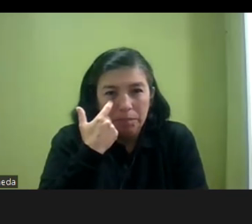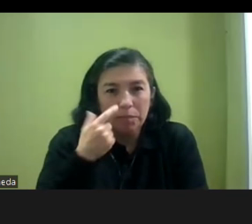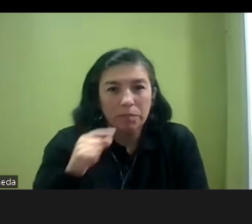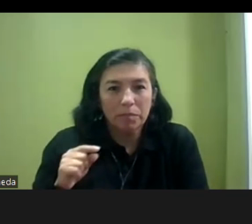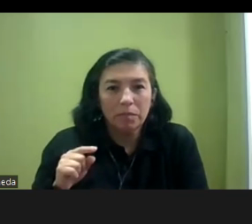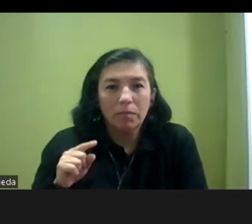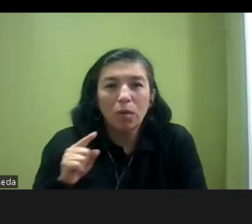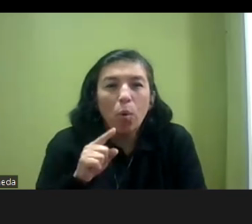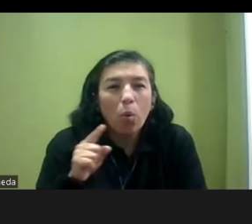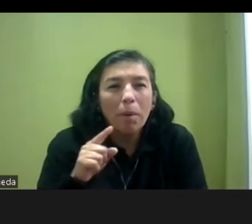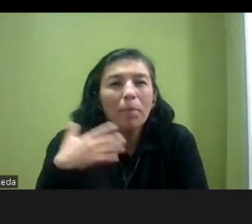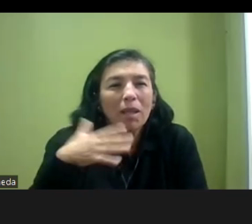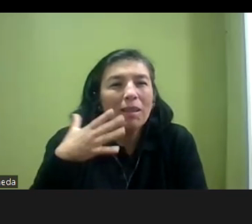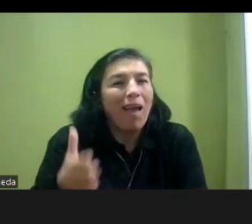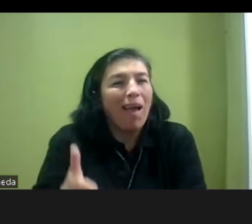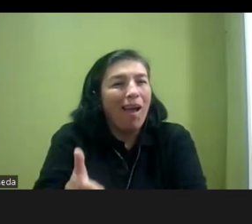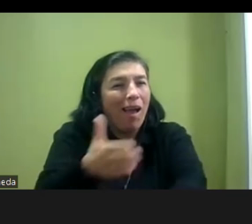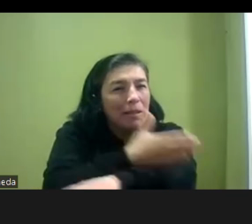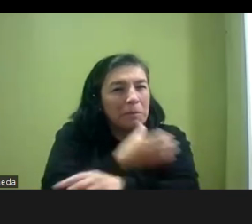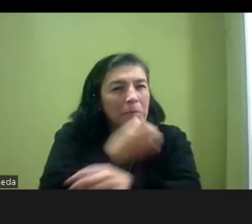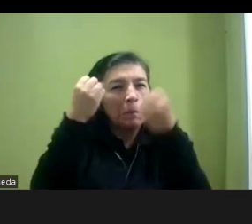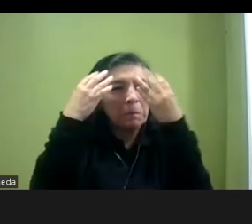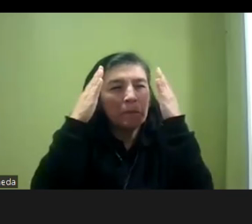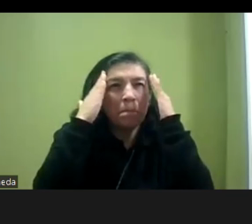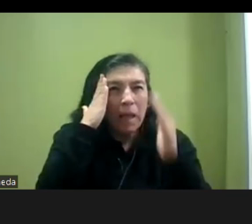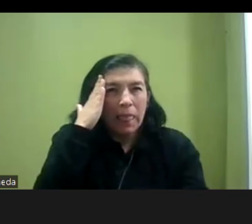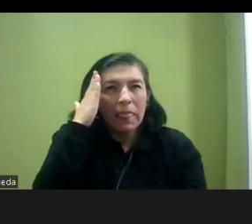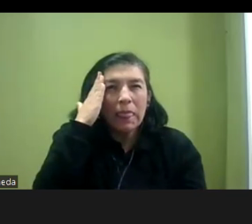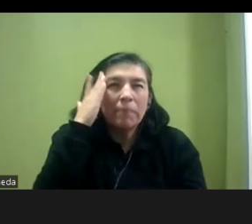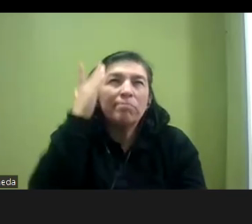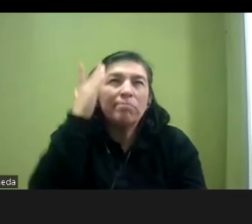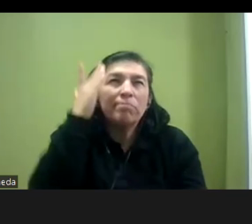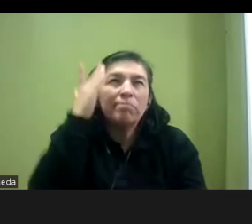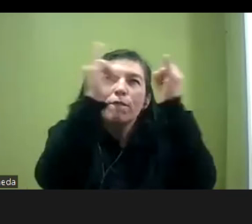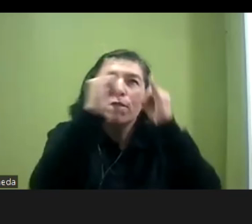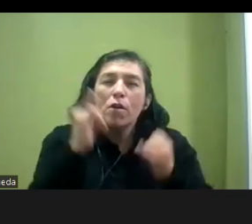un aprendizaje mental de los diseños.